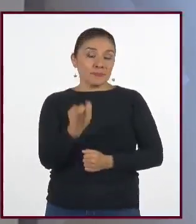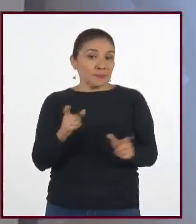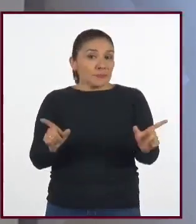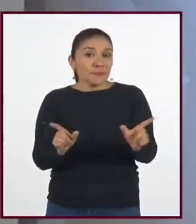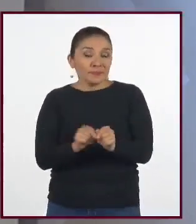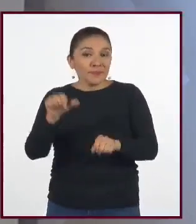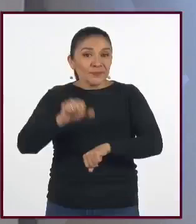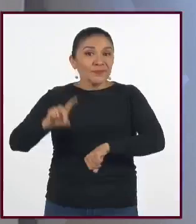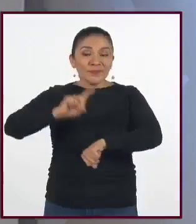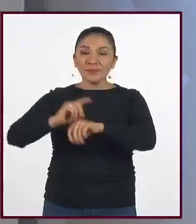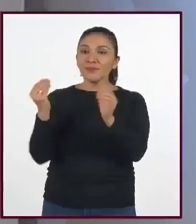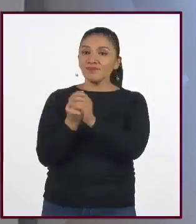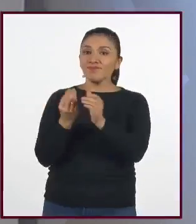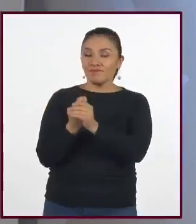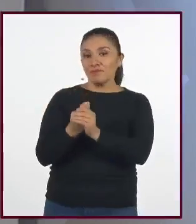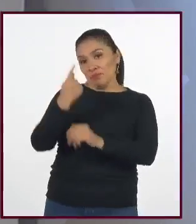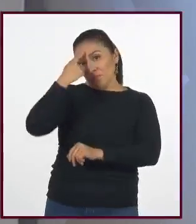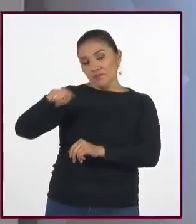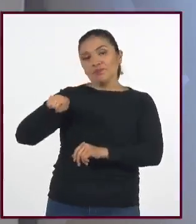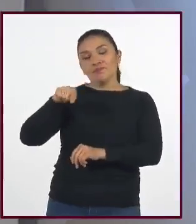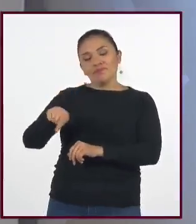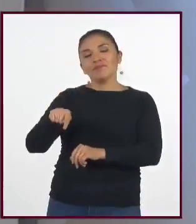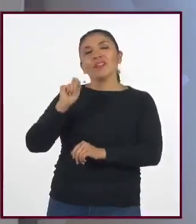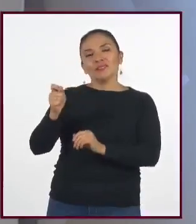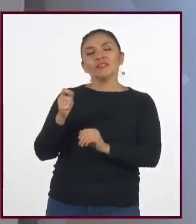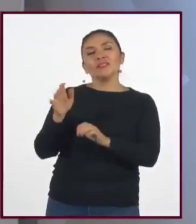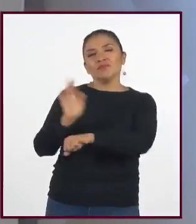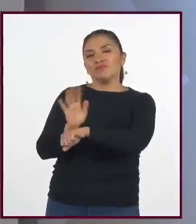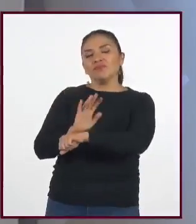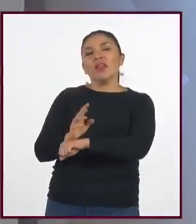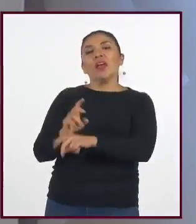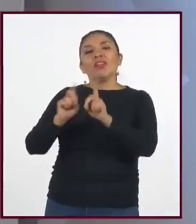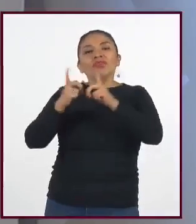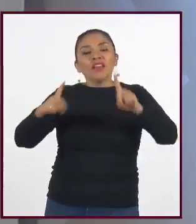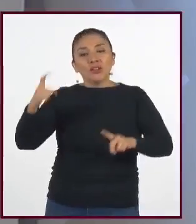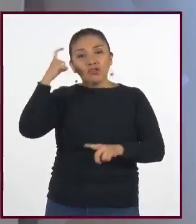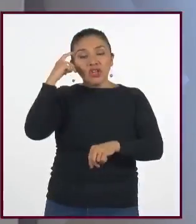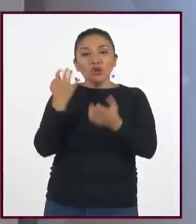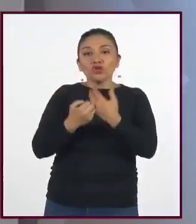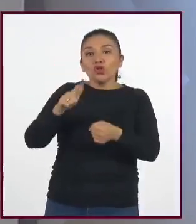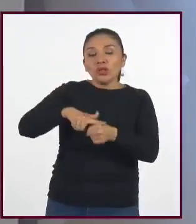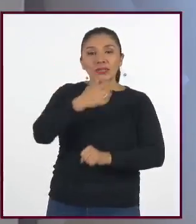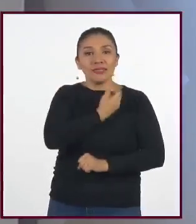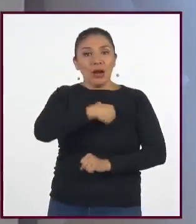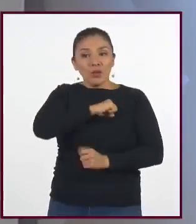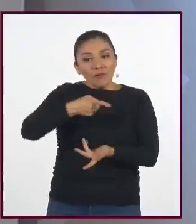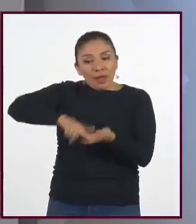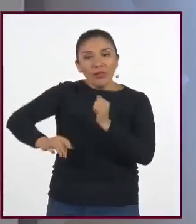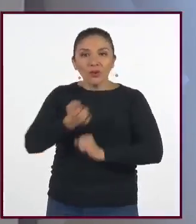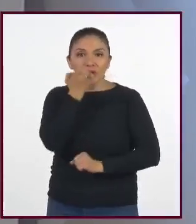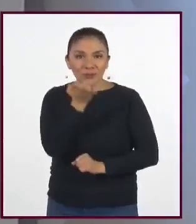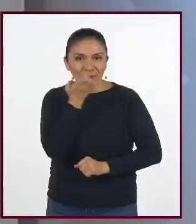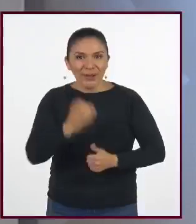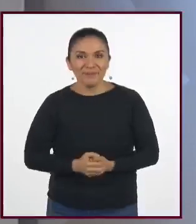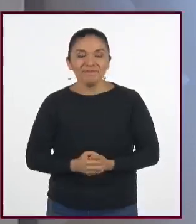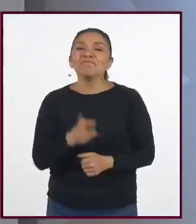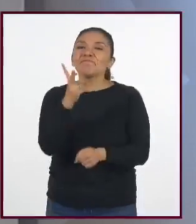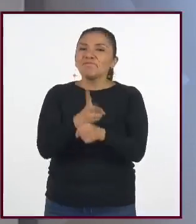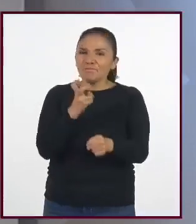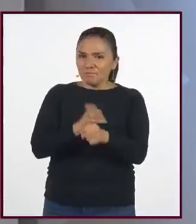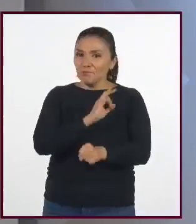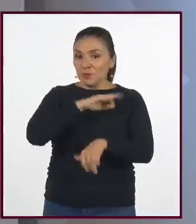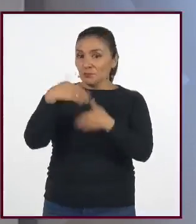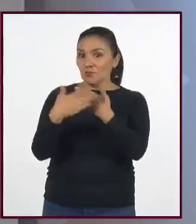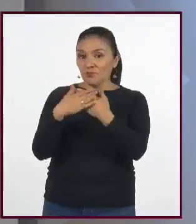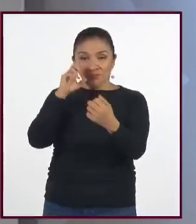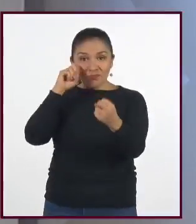este seminario que forma parte de la serie Desarrollo Psicosocial Saludable en el Entorno Escolar. Les invitamos a la próxima sesión